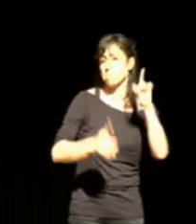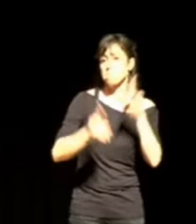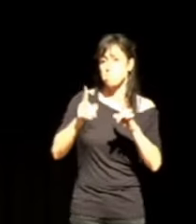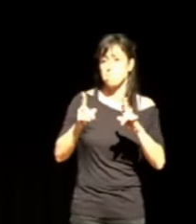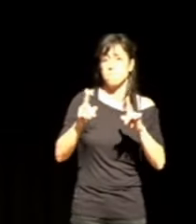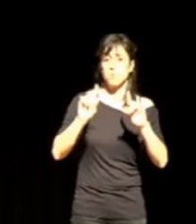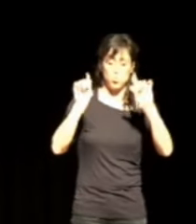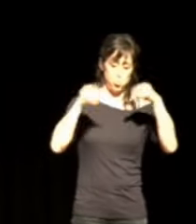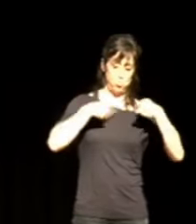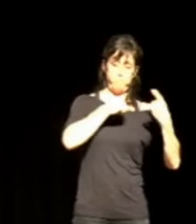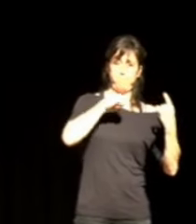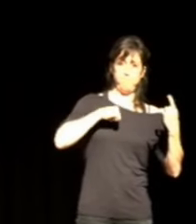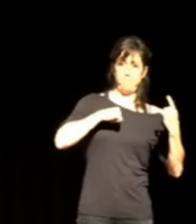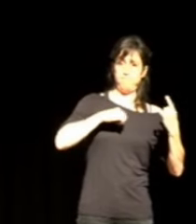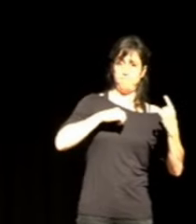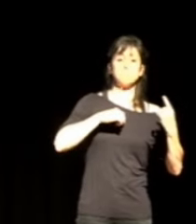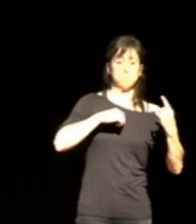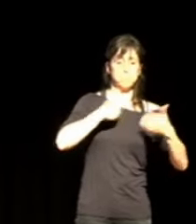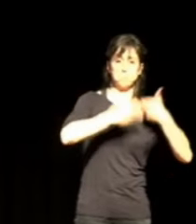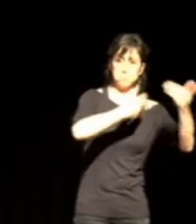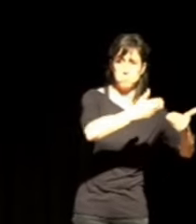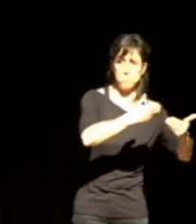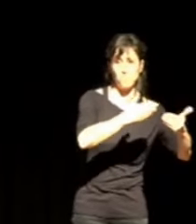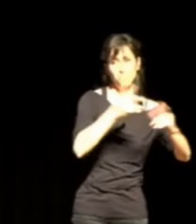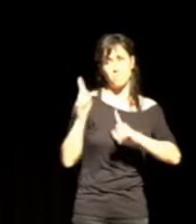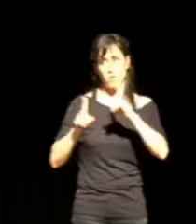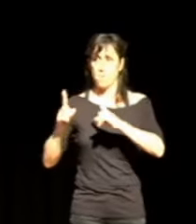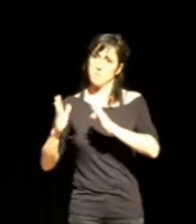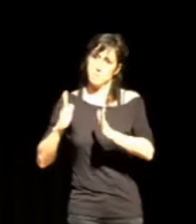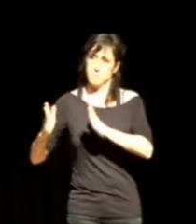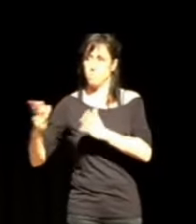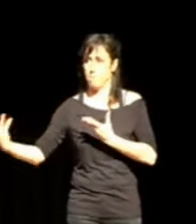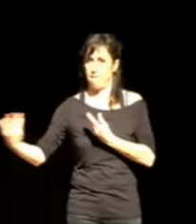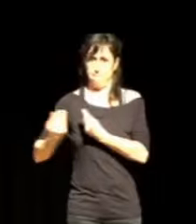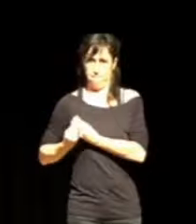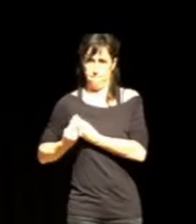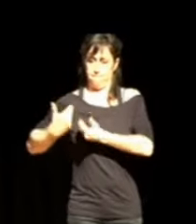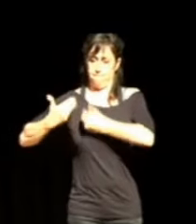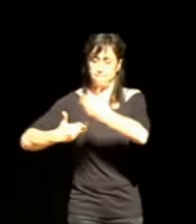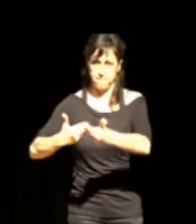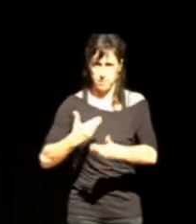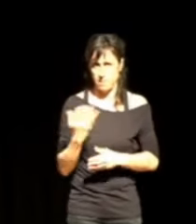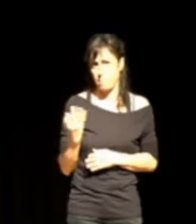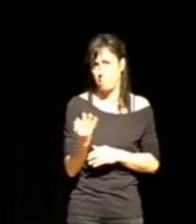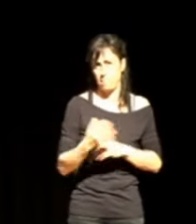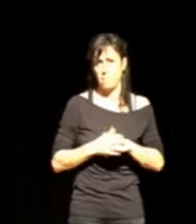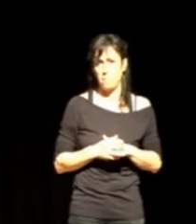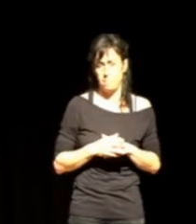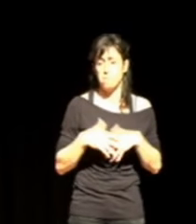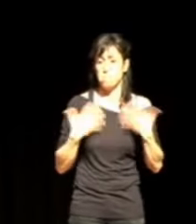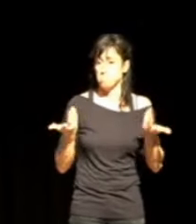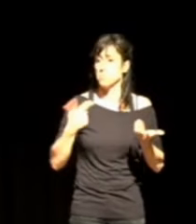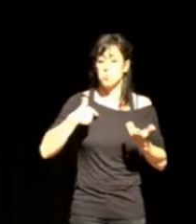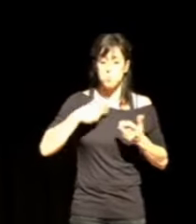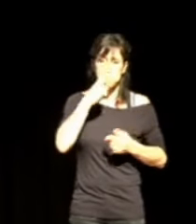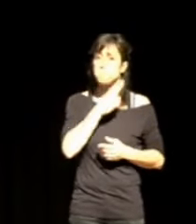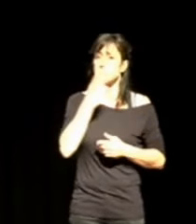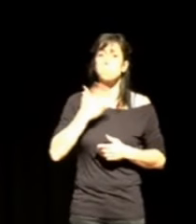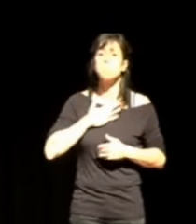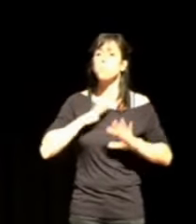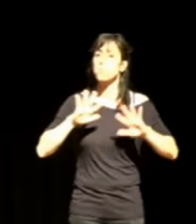veces necesitamos un acompañamiento. Pero mi compromiso es ayudar a la gente a conocerse, a